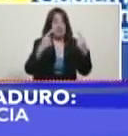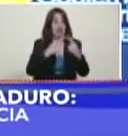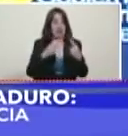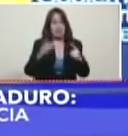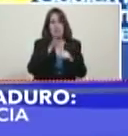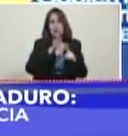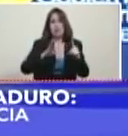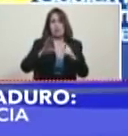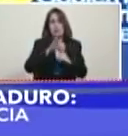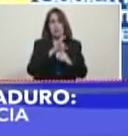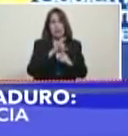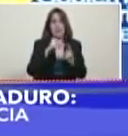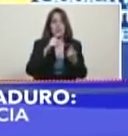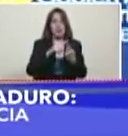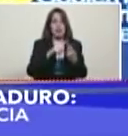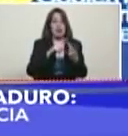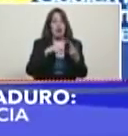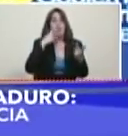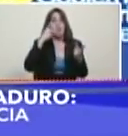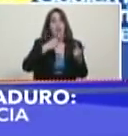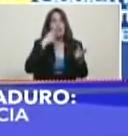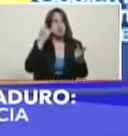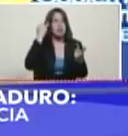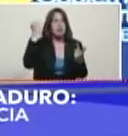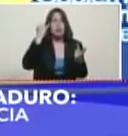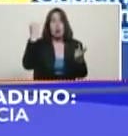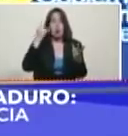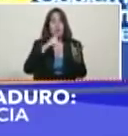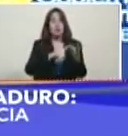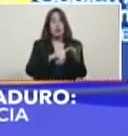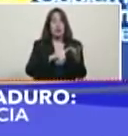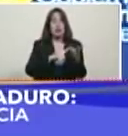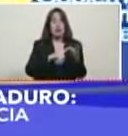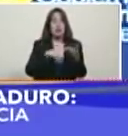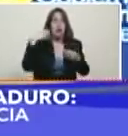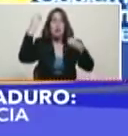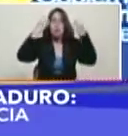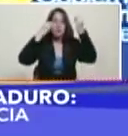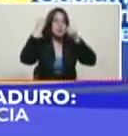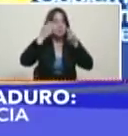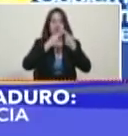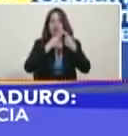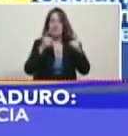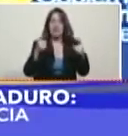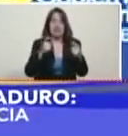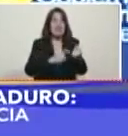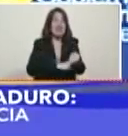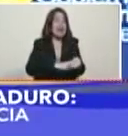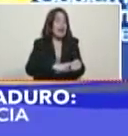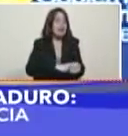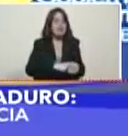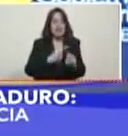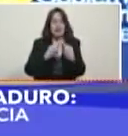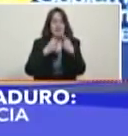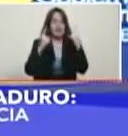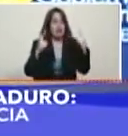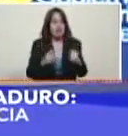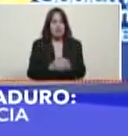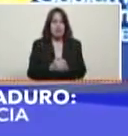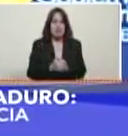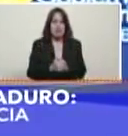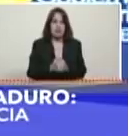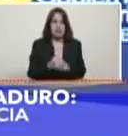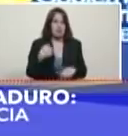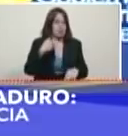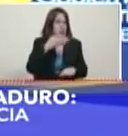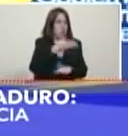cultural, política, ideológica. Tiene una diversidad en su pensamiento, en su carácter. Si uno se va para Cumaná,